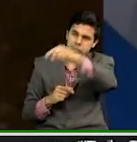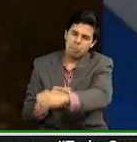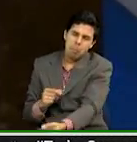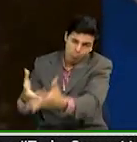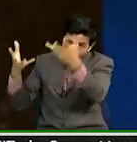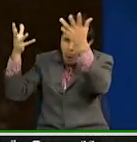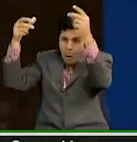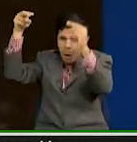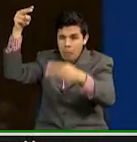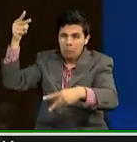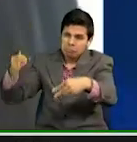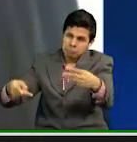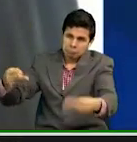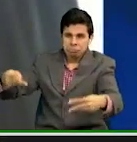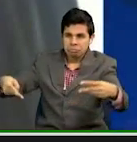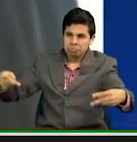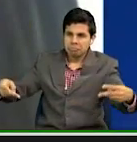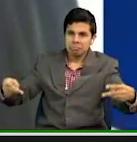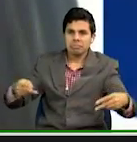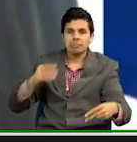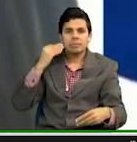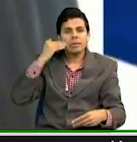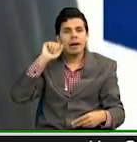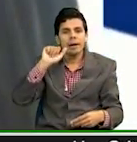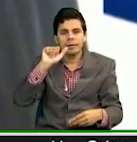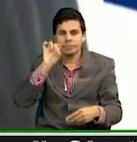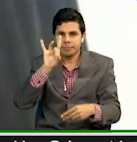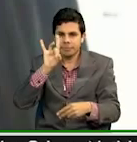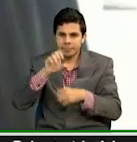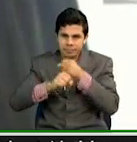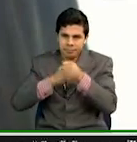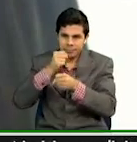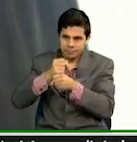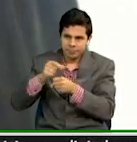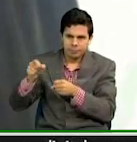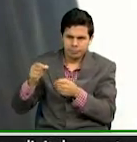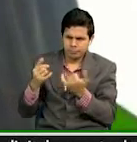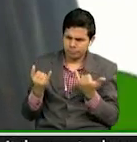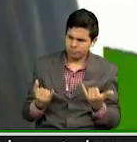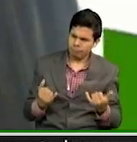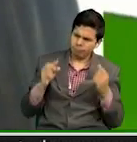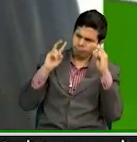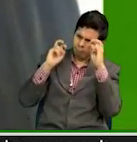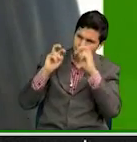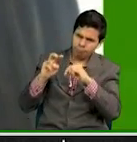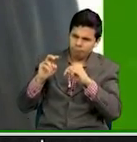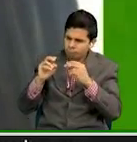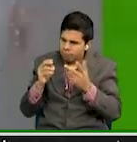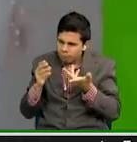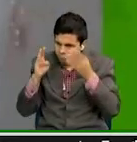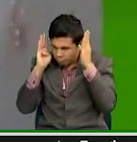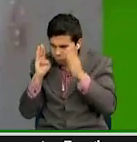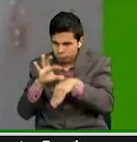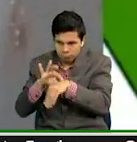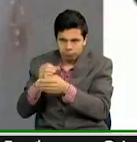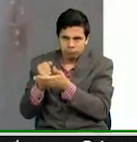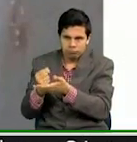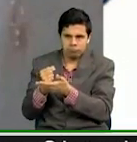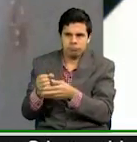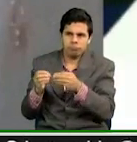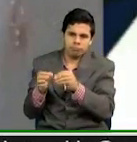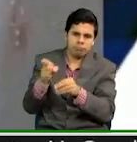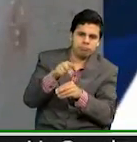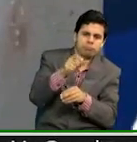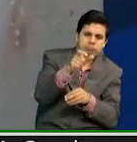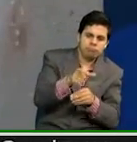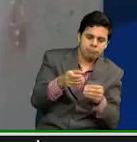herida una persona una niña de 15 años que en este momento se encuentra en proceso de atención y de igual manera una persona falleció